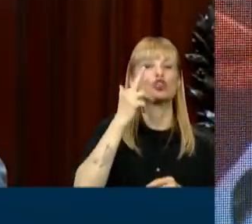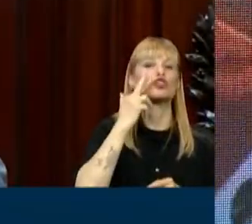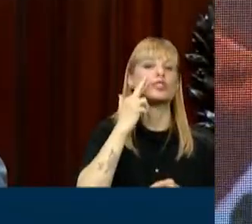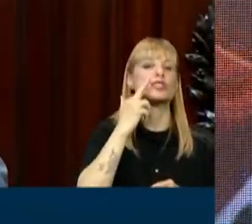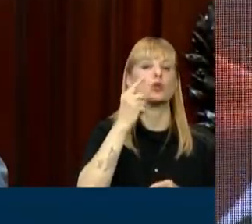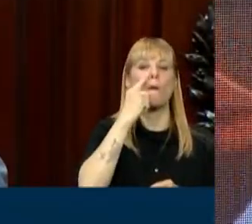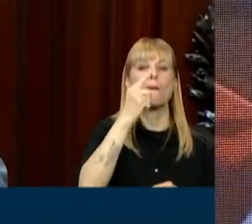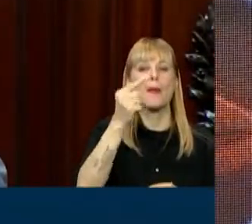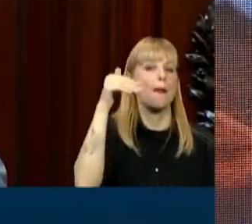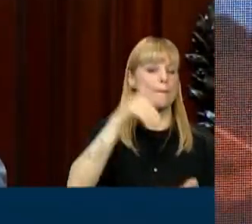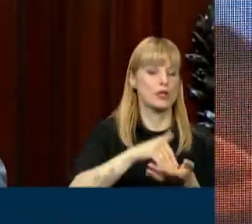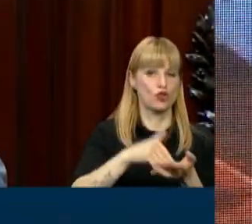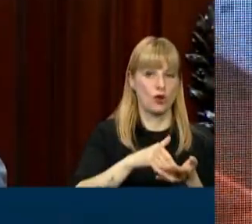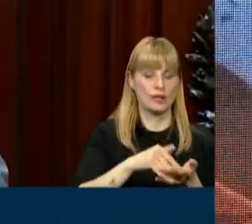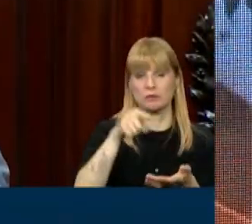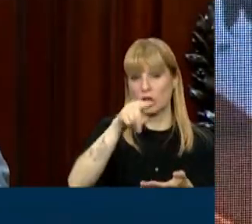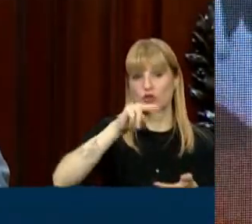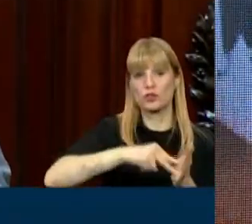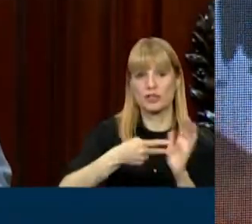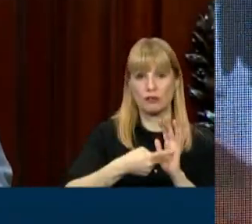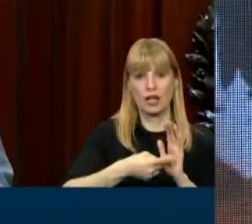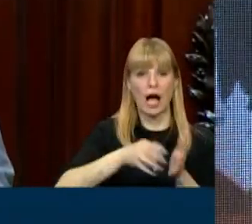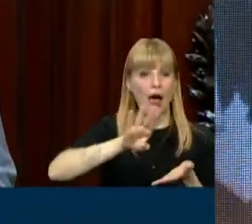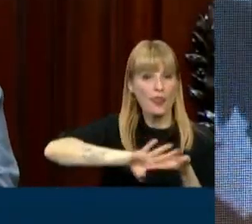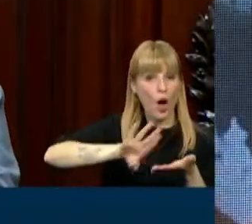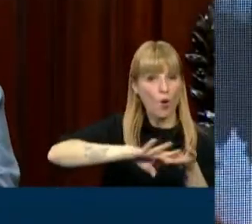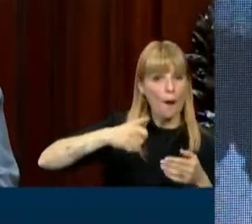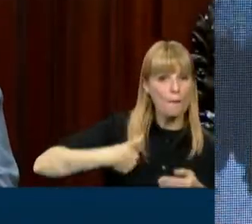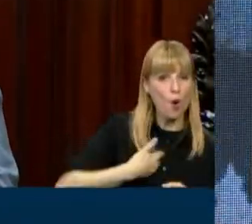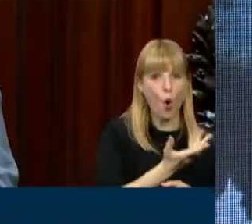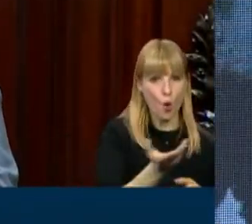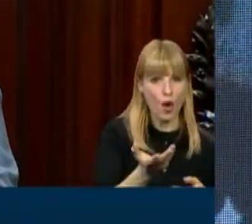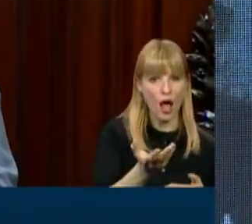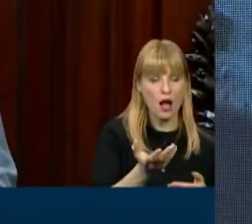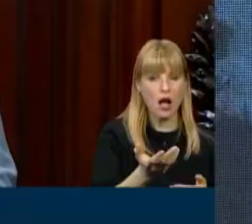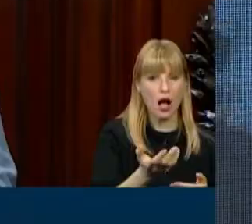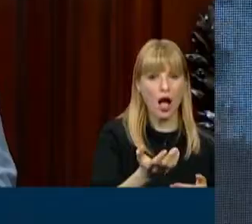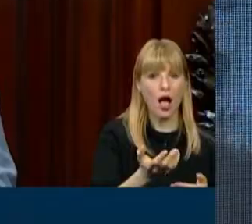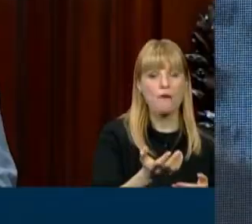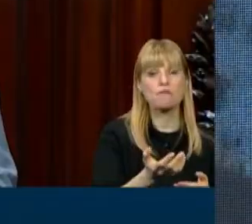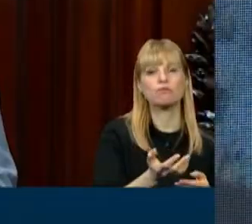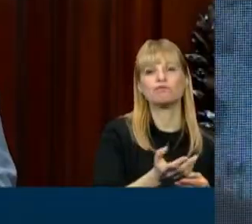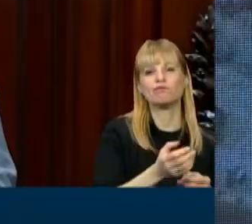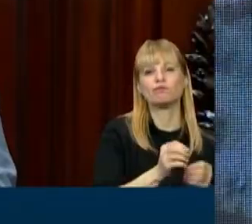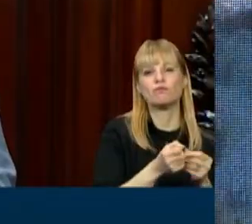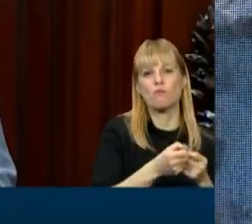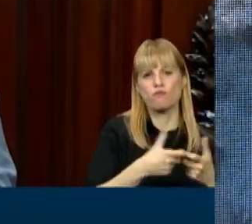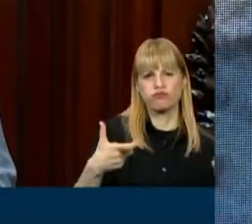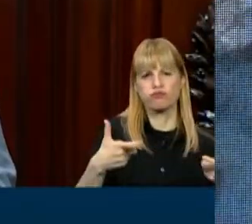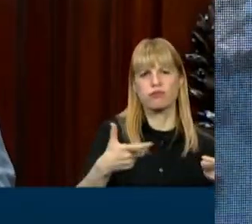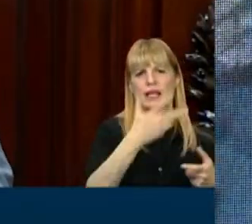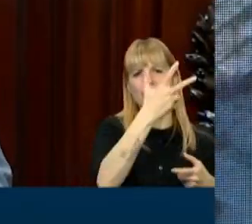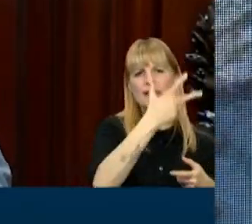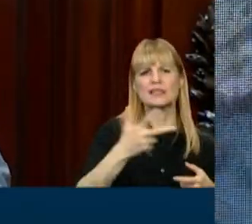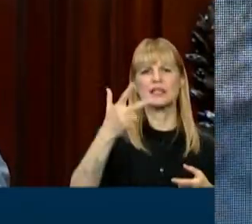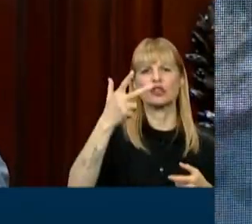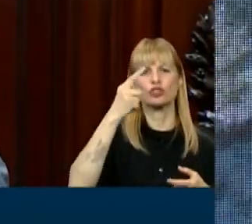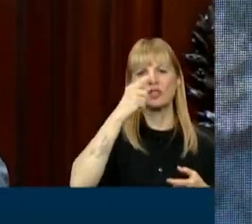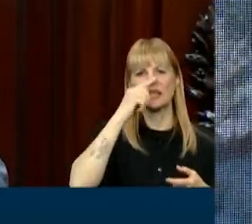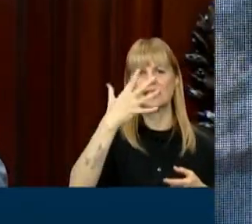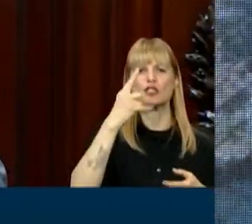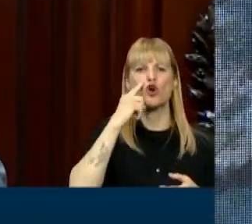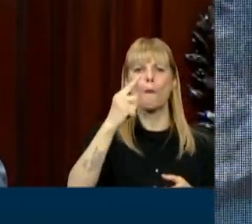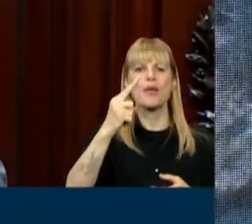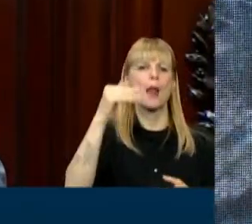de Claro, pensiones. Claro. Que sí le generaría, según el gobierno, un costo muy alto, ¿no? Entonces, costo fiscal, ¿no? Entonces, ¿por